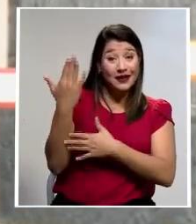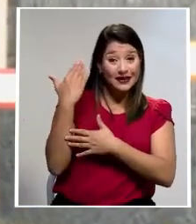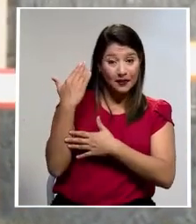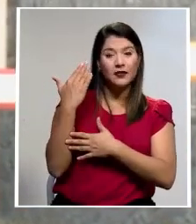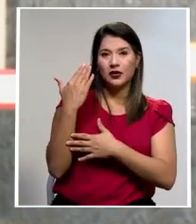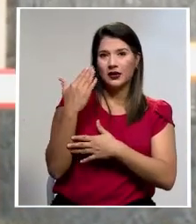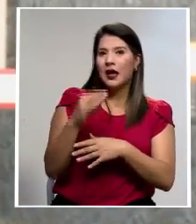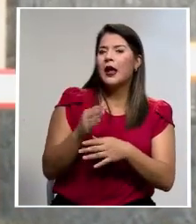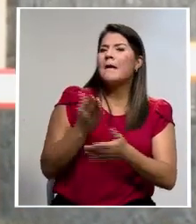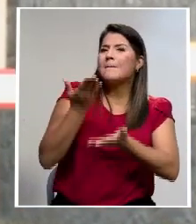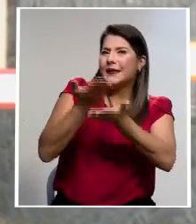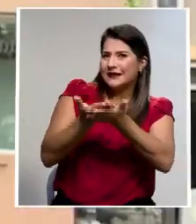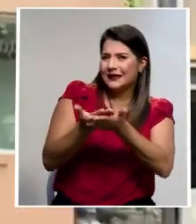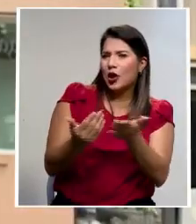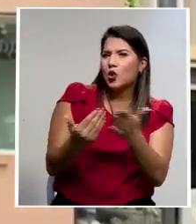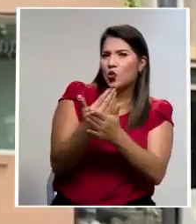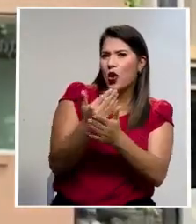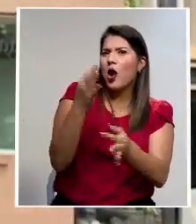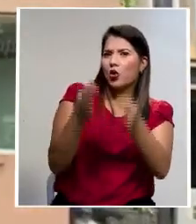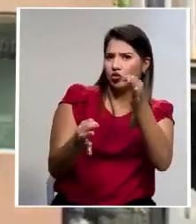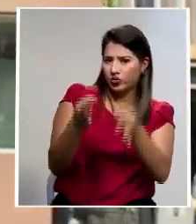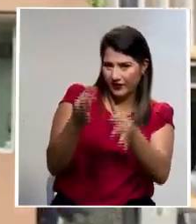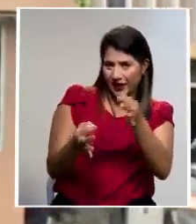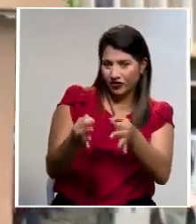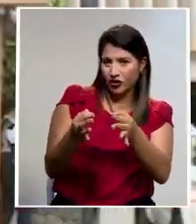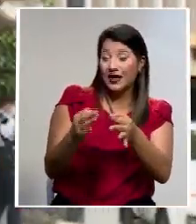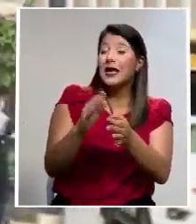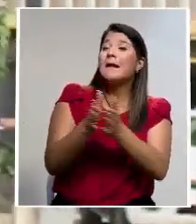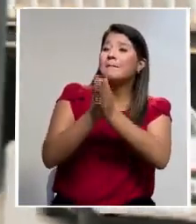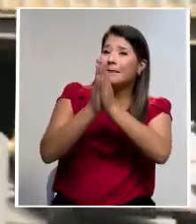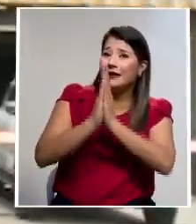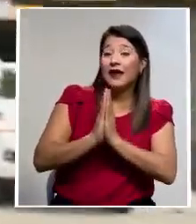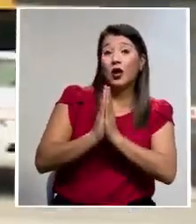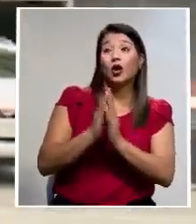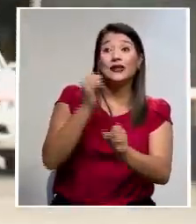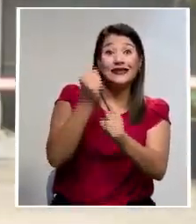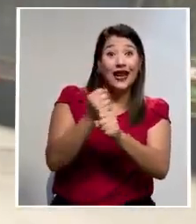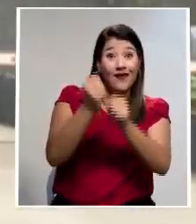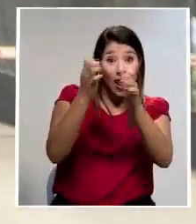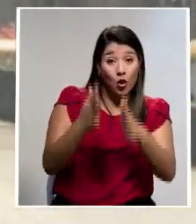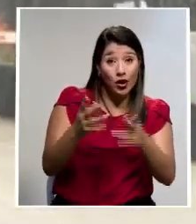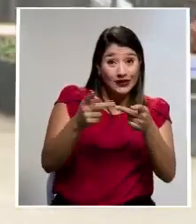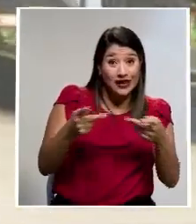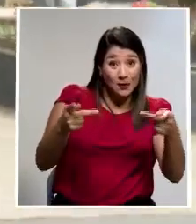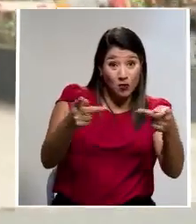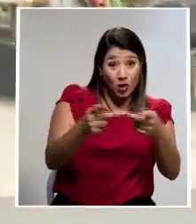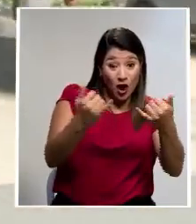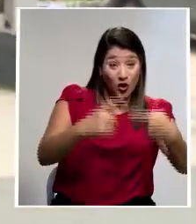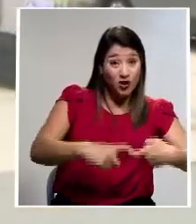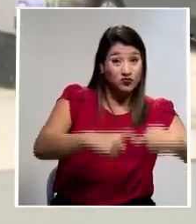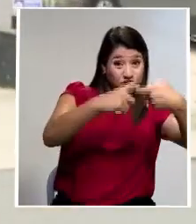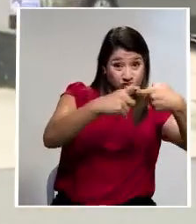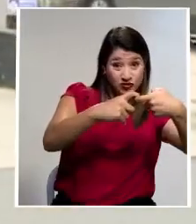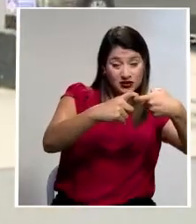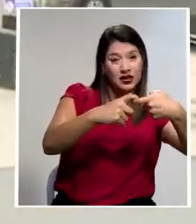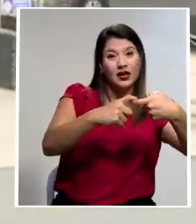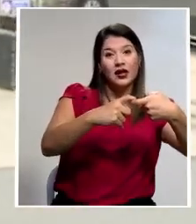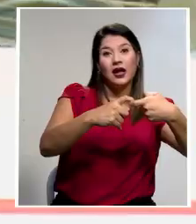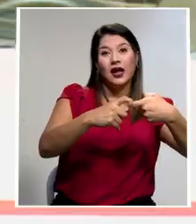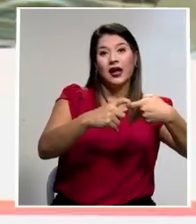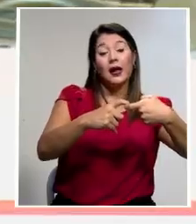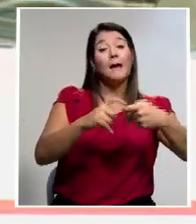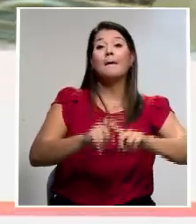otras apelaciones, entre ellas la solicitud de modificar la destitución de funcionarios públicos de sus puestos. Sin embargo, estas no fueron tomadas en